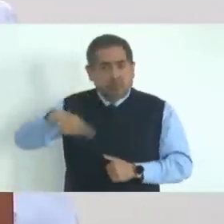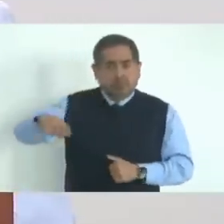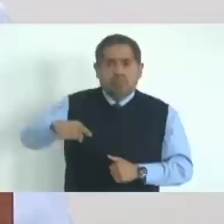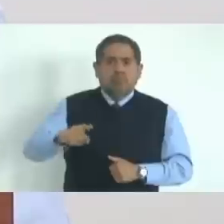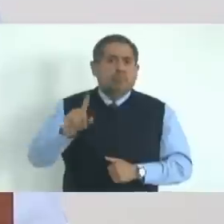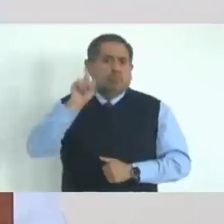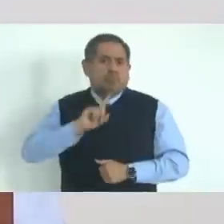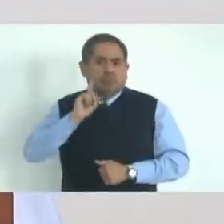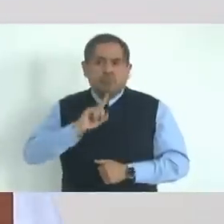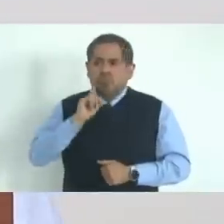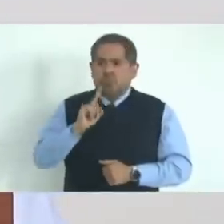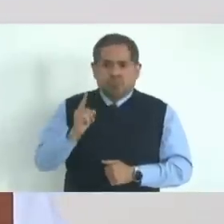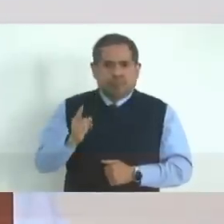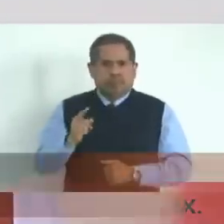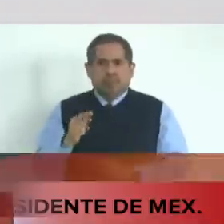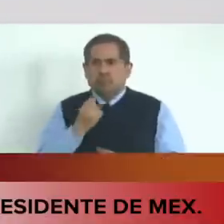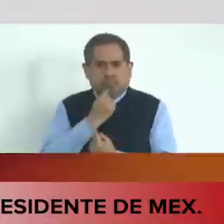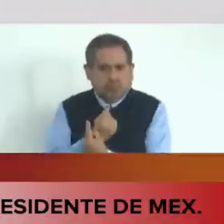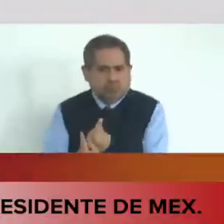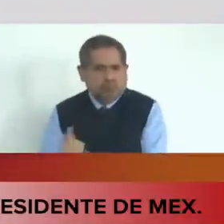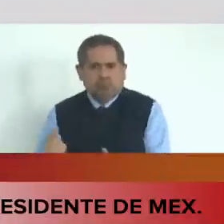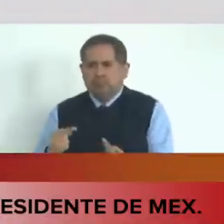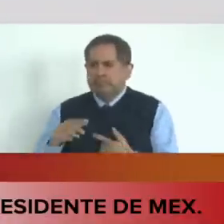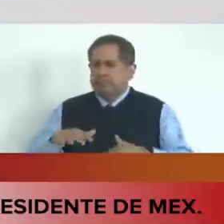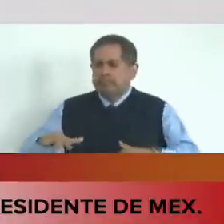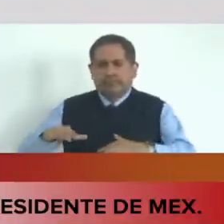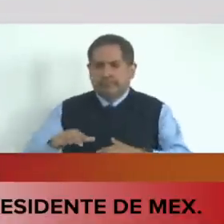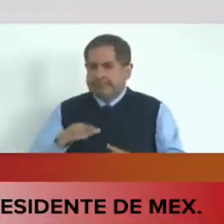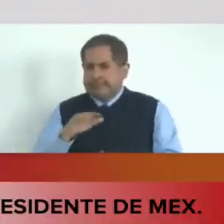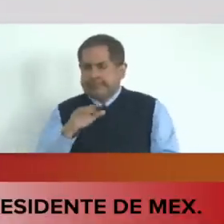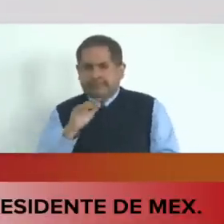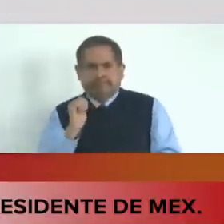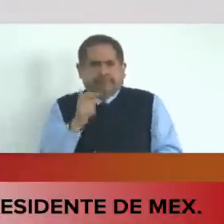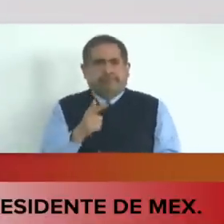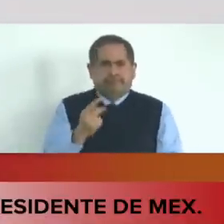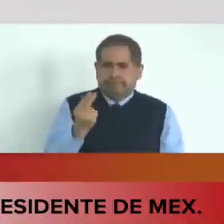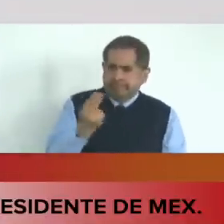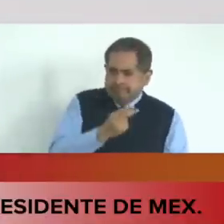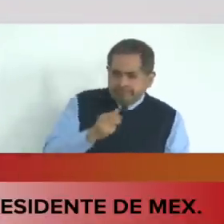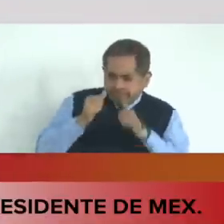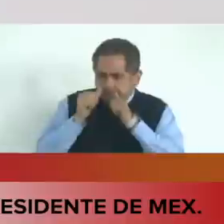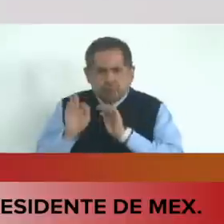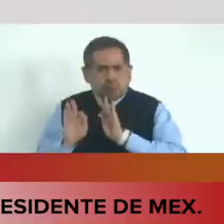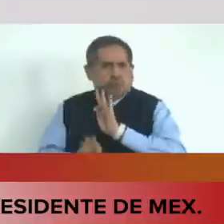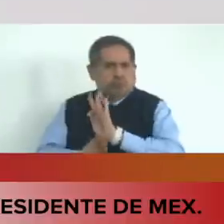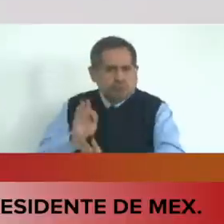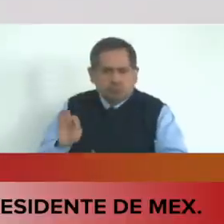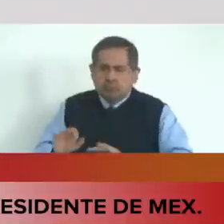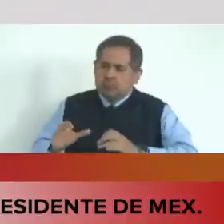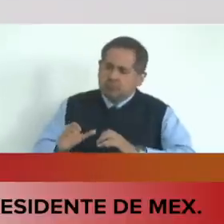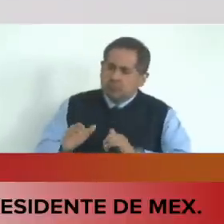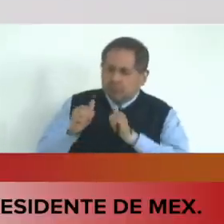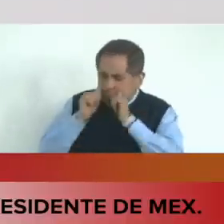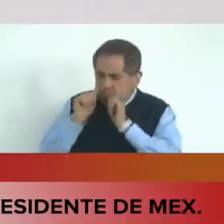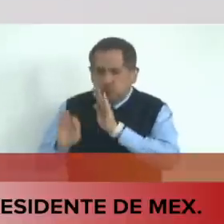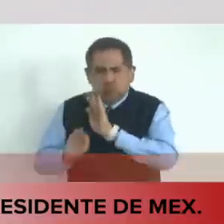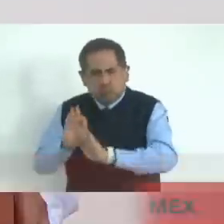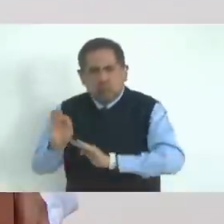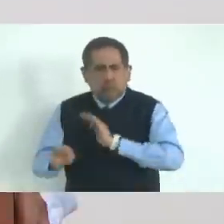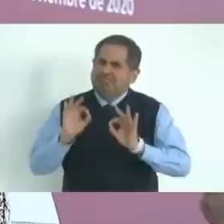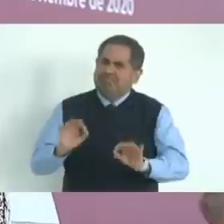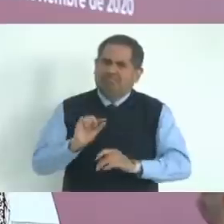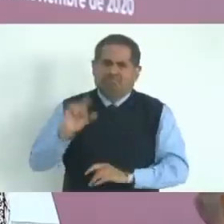niños que requieren ser Cuidado que requieren ser